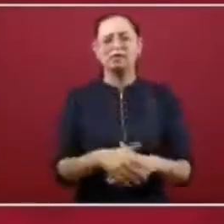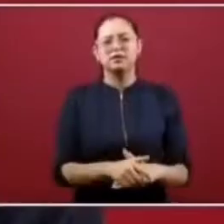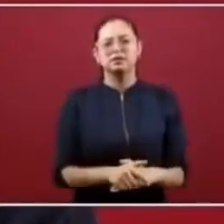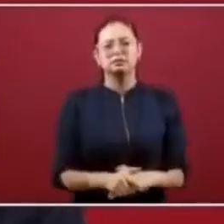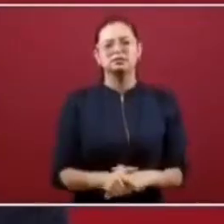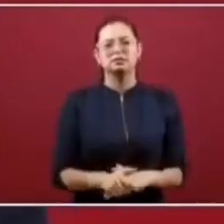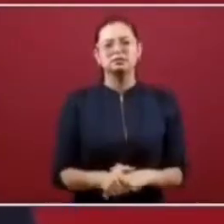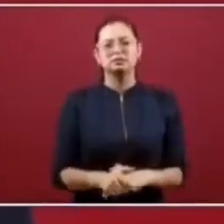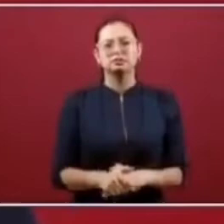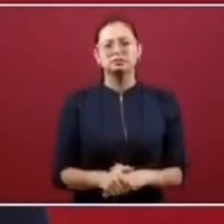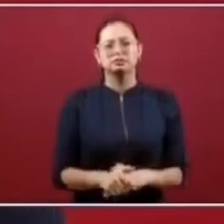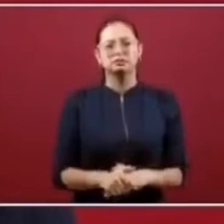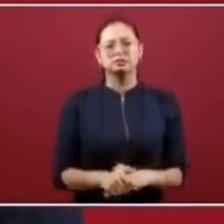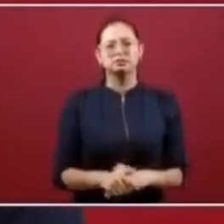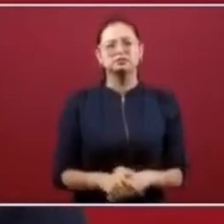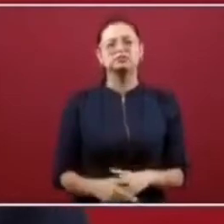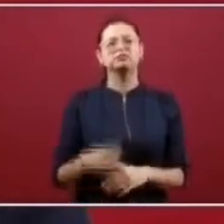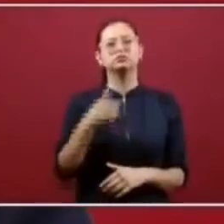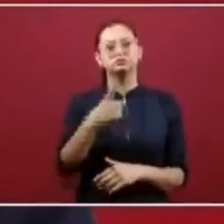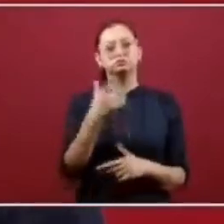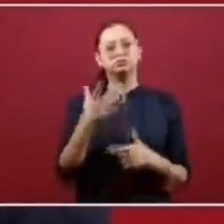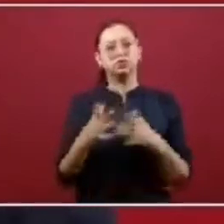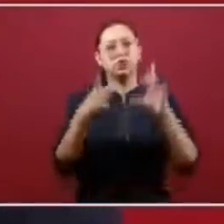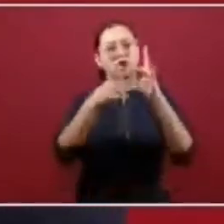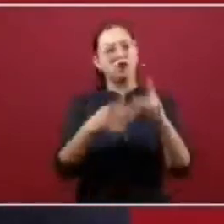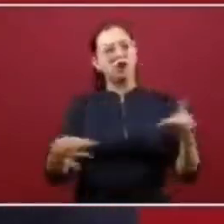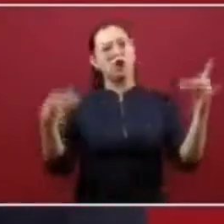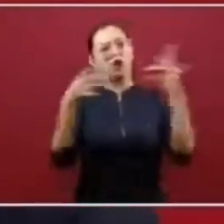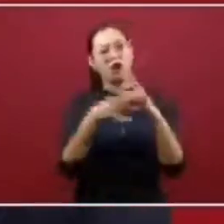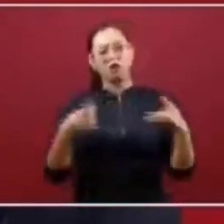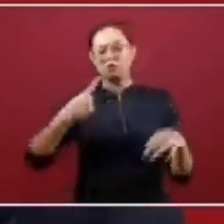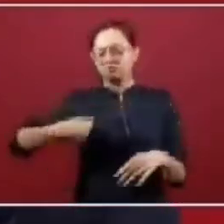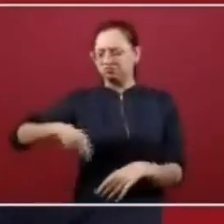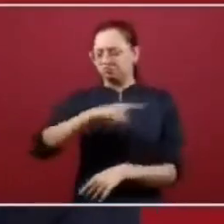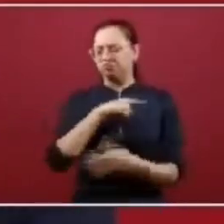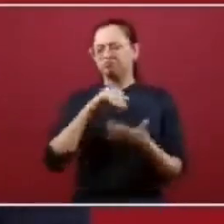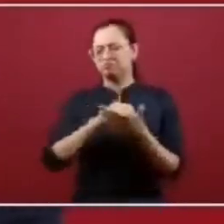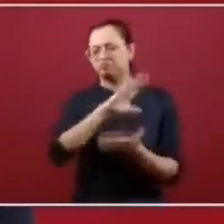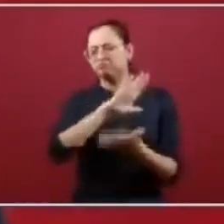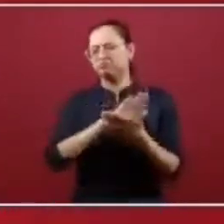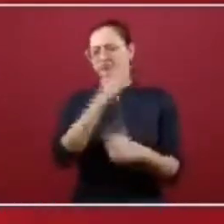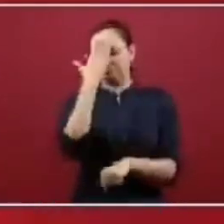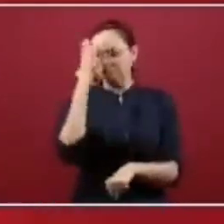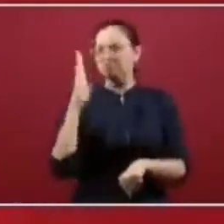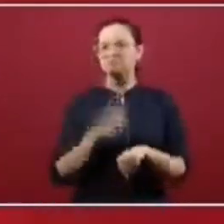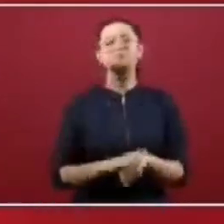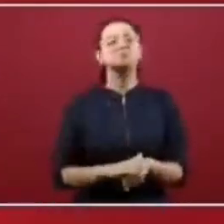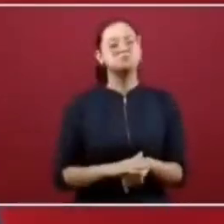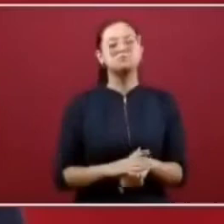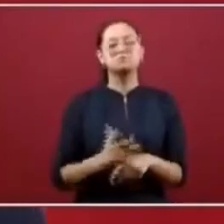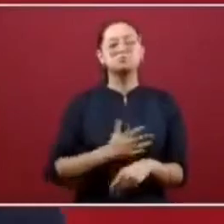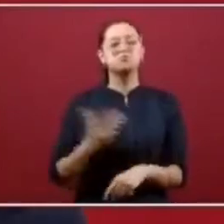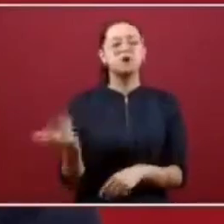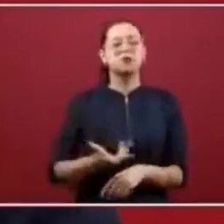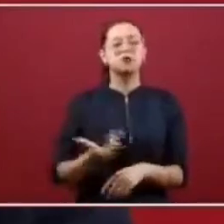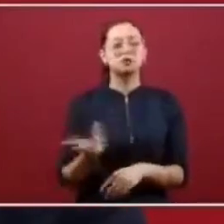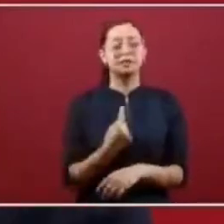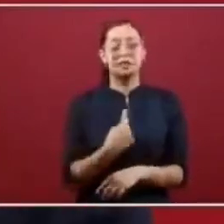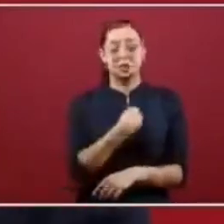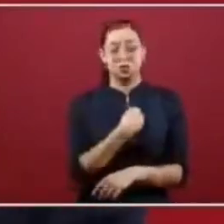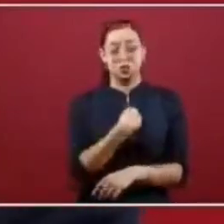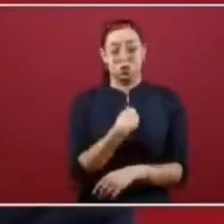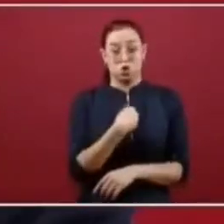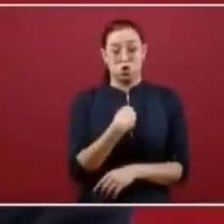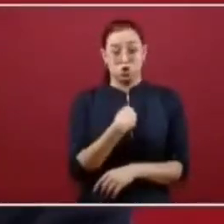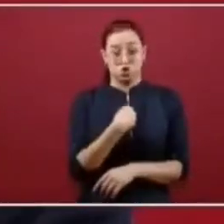ha sido registrado, copiado, y lo vamos a entregar yo personalmente